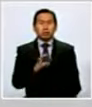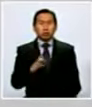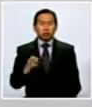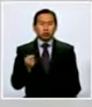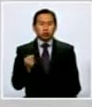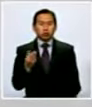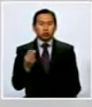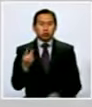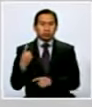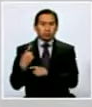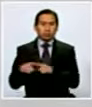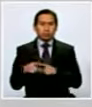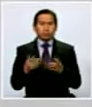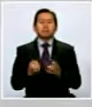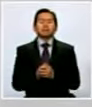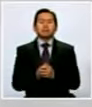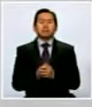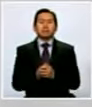1.912 casos.